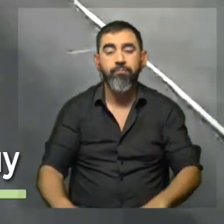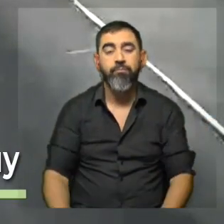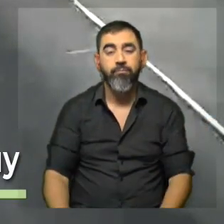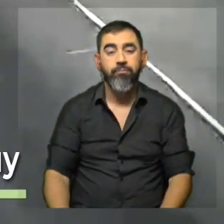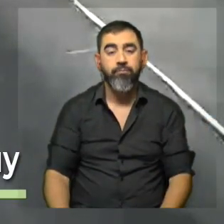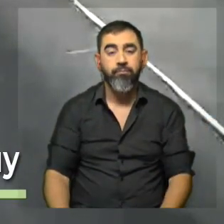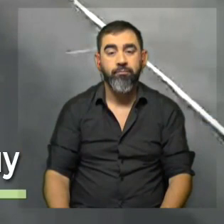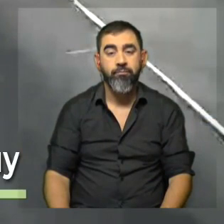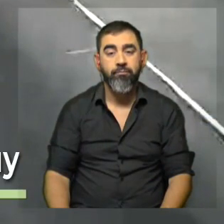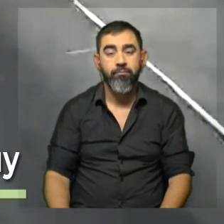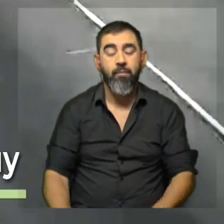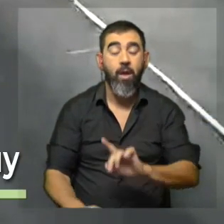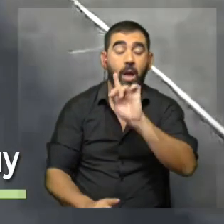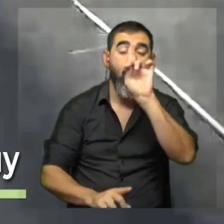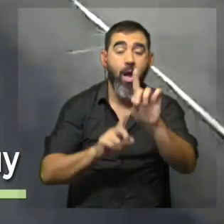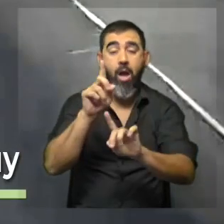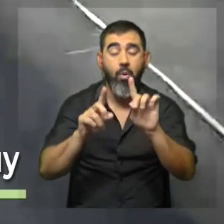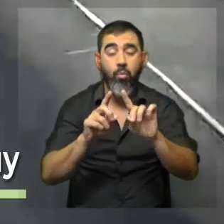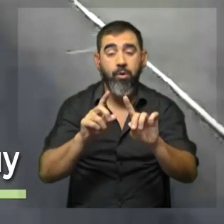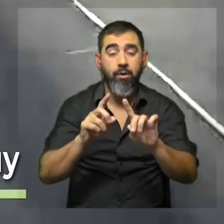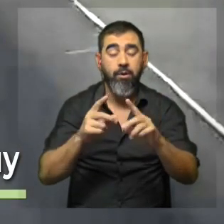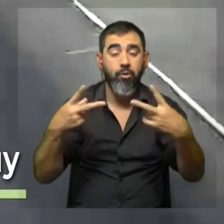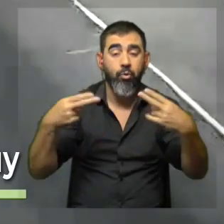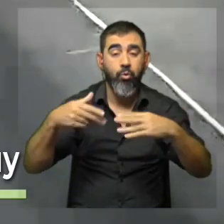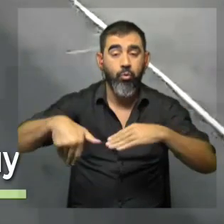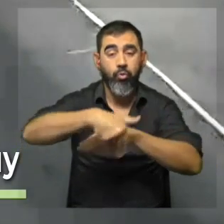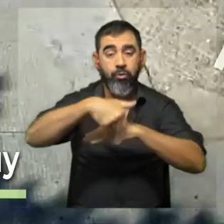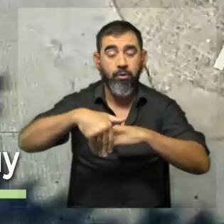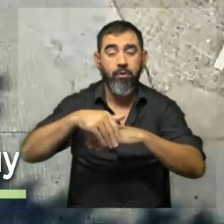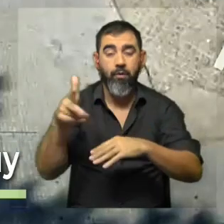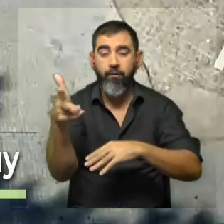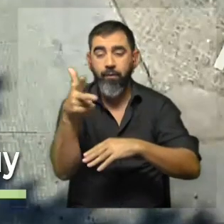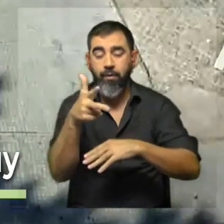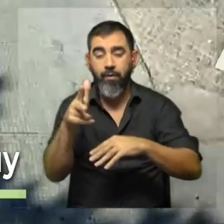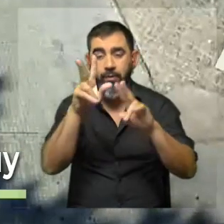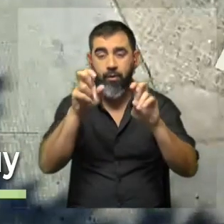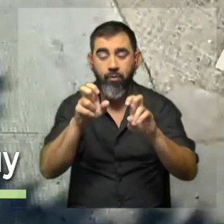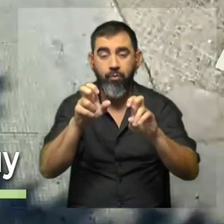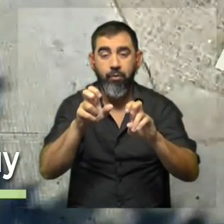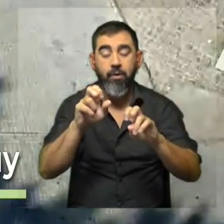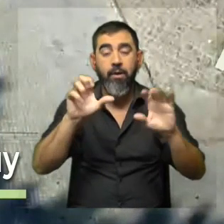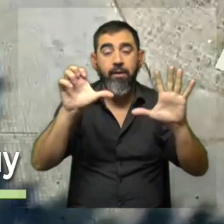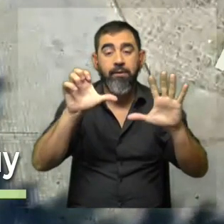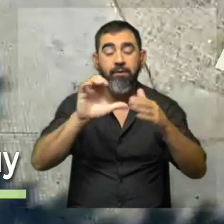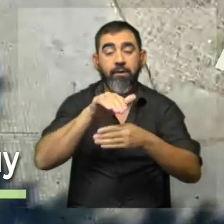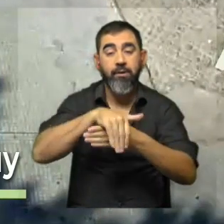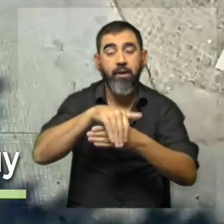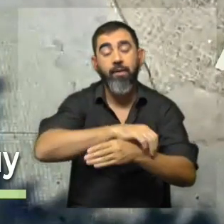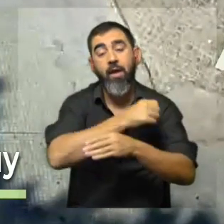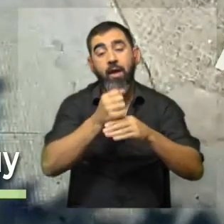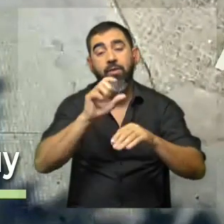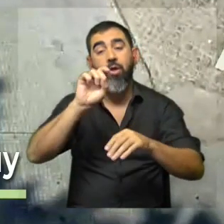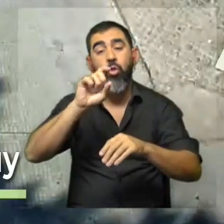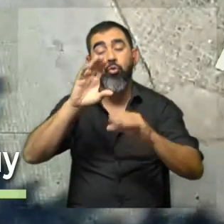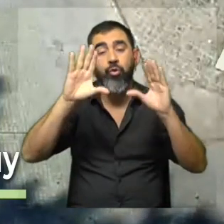y voy a mencionarles algunas que tienen que ver con unas tareas de filmación va a estar cortado desde las seis de la tarde hasta la